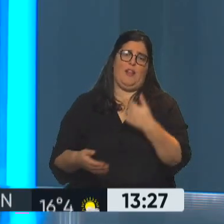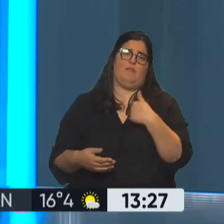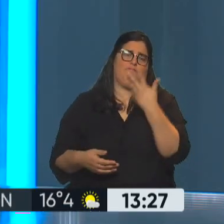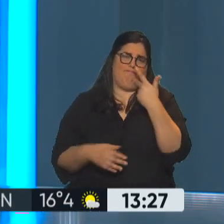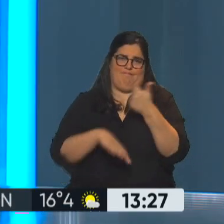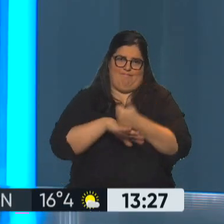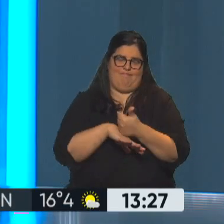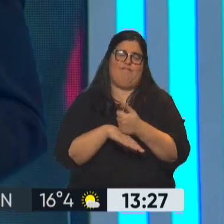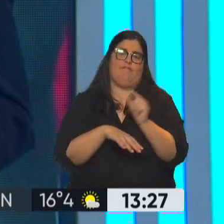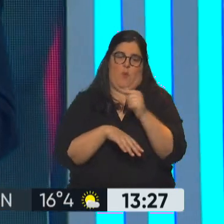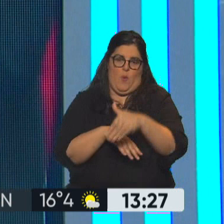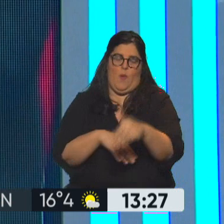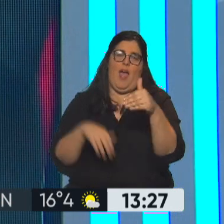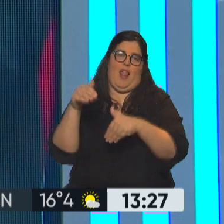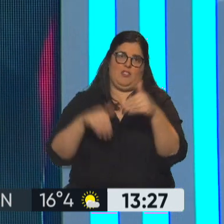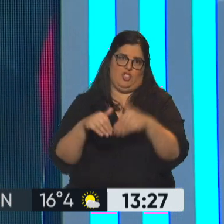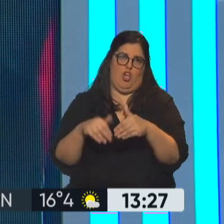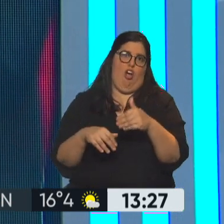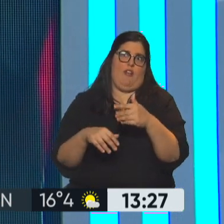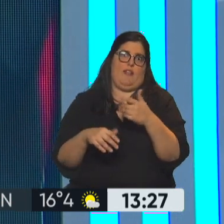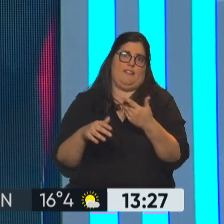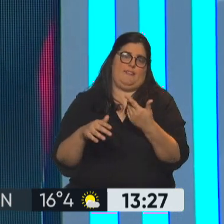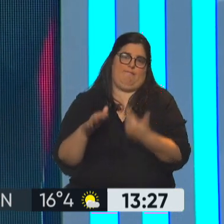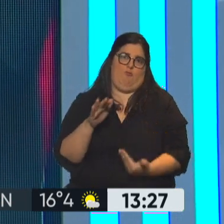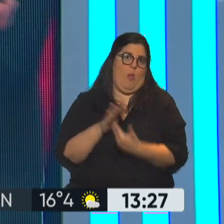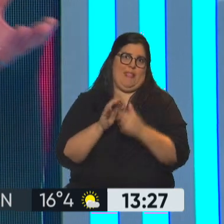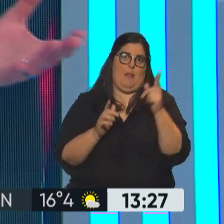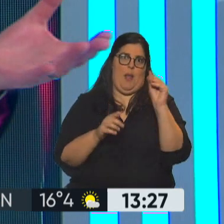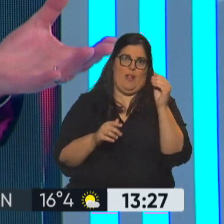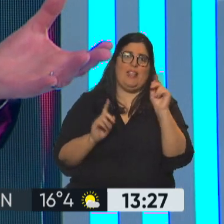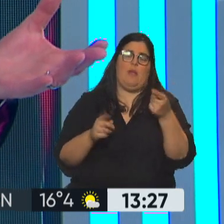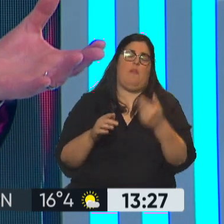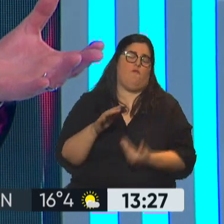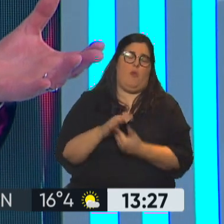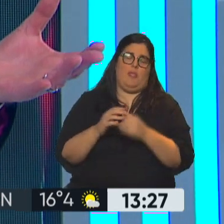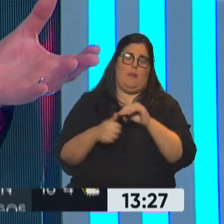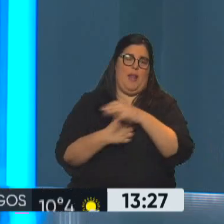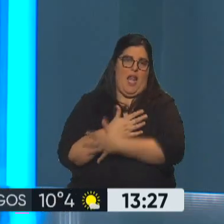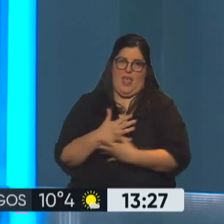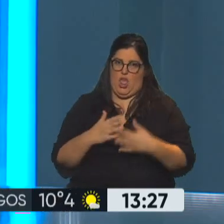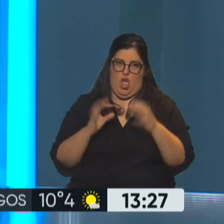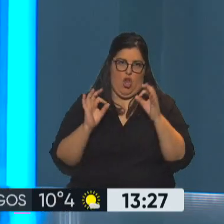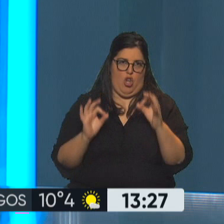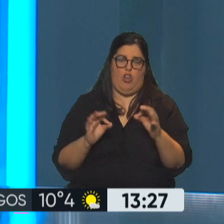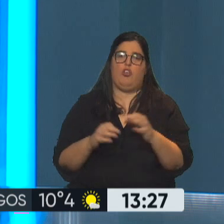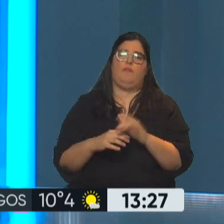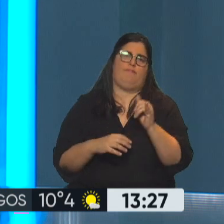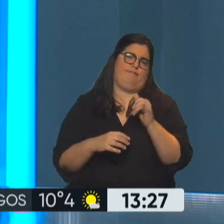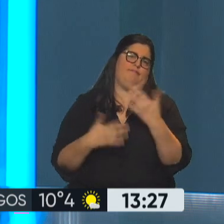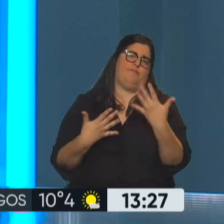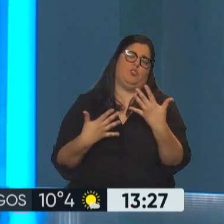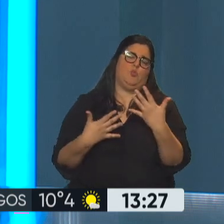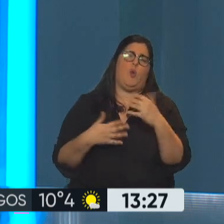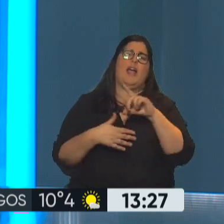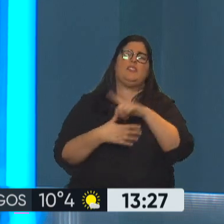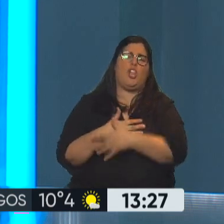A horas previas de esta elección, decíamos, clave obviamente para el país vecino, pero también clave para la región. Clave Sin para duda la es esto, región, ¿no? porque obviamente es